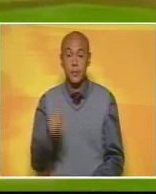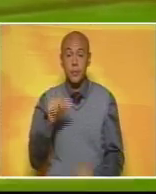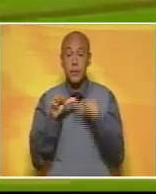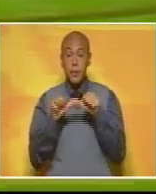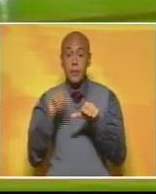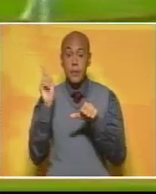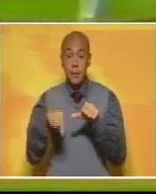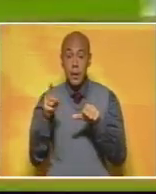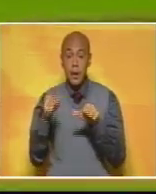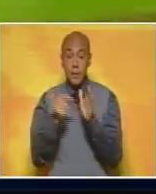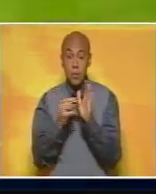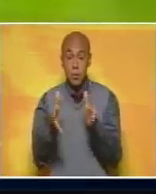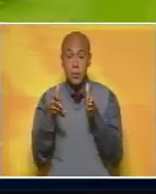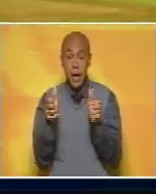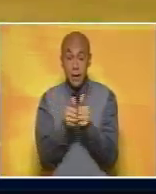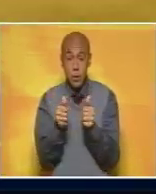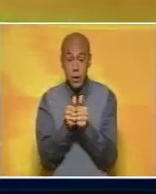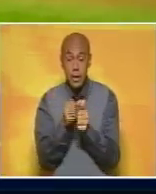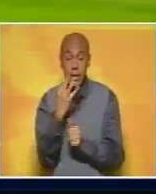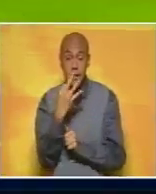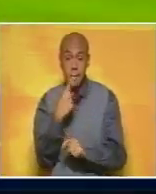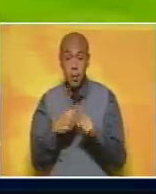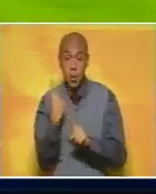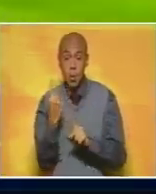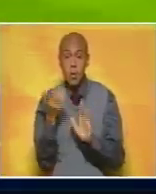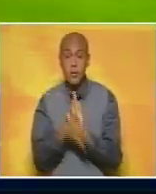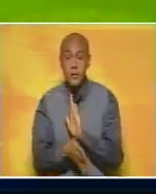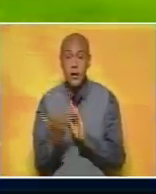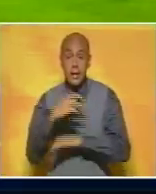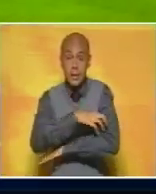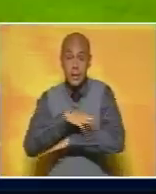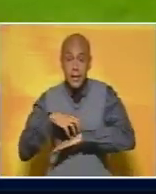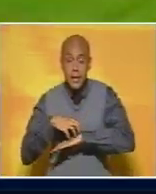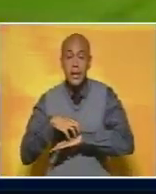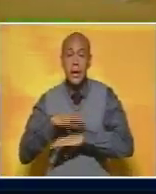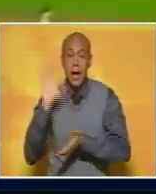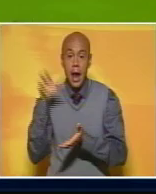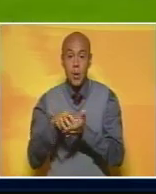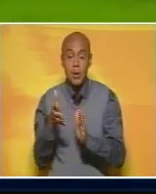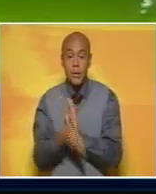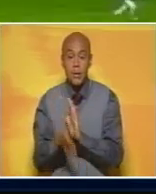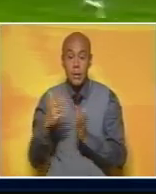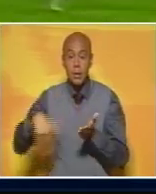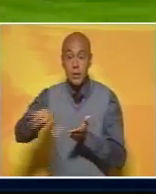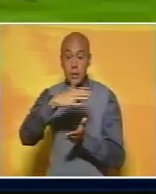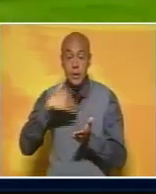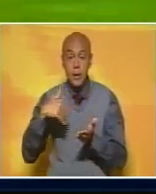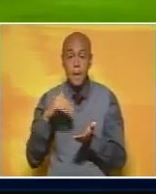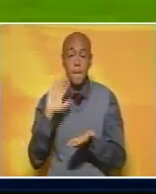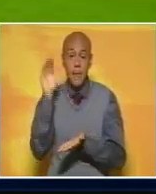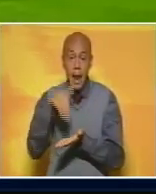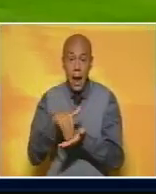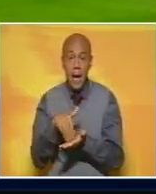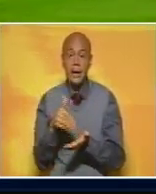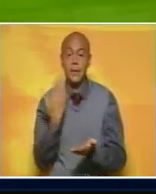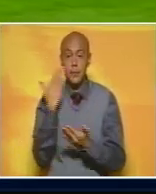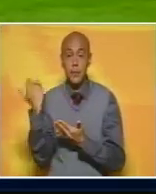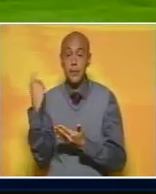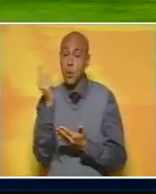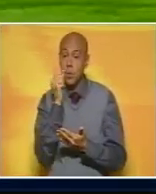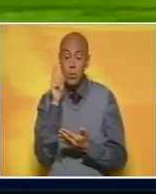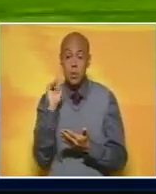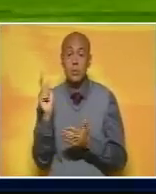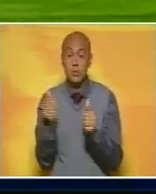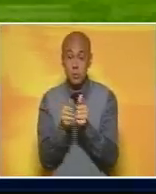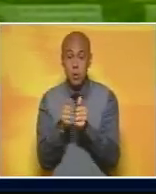Seguimos con la victoria de Caribes de Anzoátegui 3-1 frente a los Tigres de Aragua en el estadio José Pérez Colmenares de la ciudad de Maracay. El conjunto